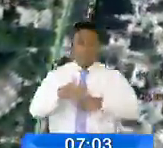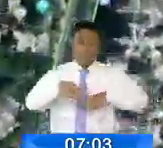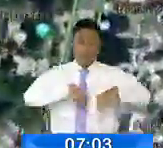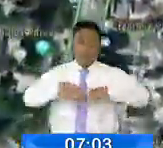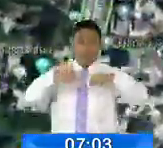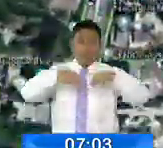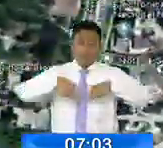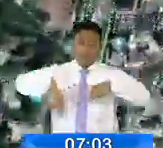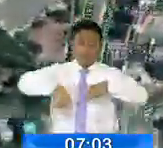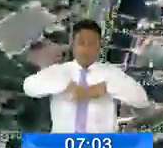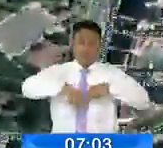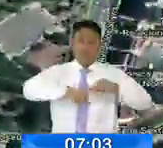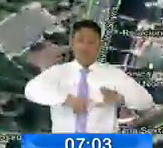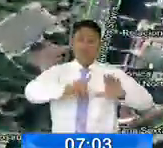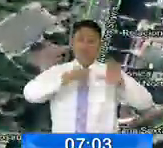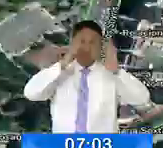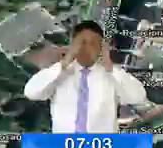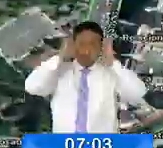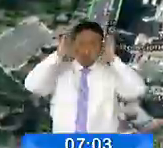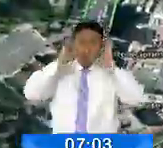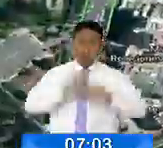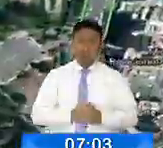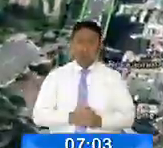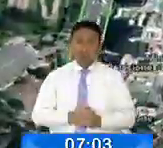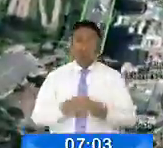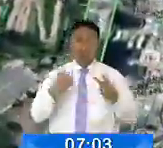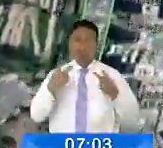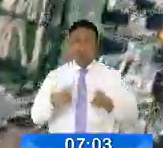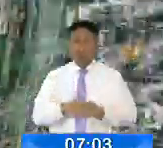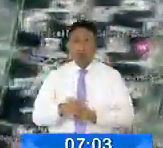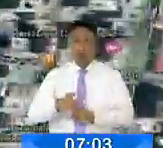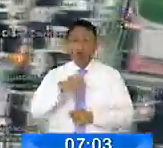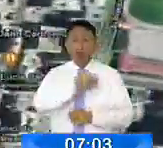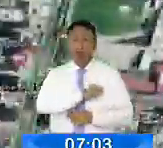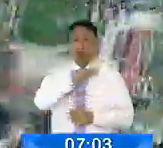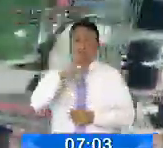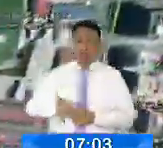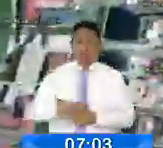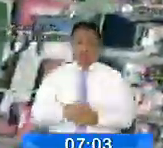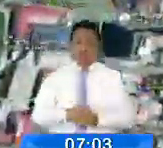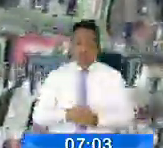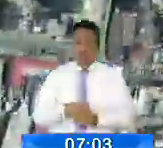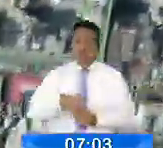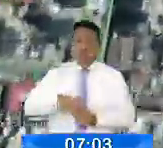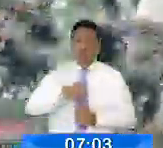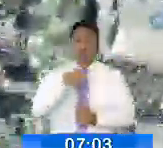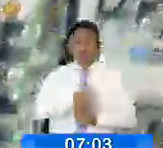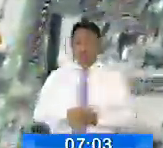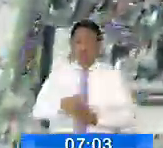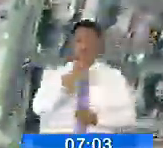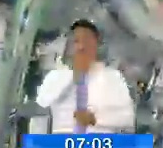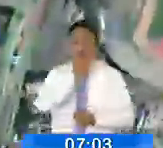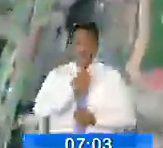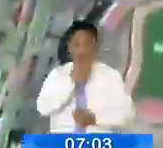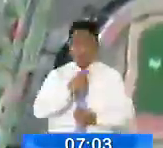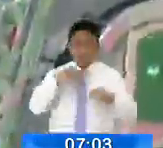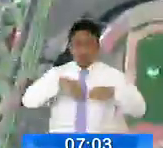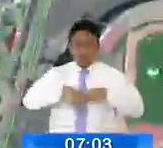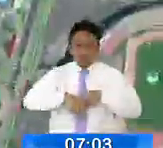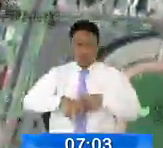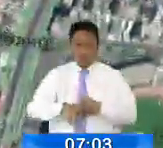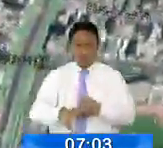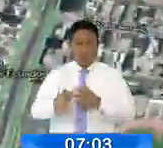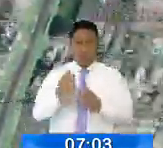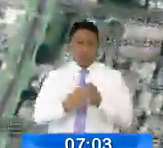de diciembre, básicamente. También tiene tráfico la Portugal yendo hacia el Eloy Alfaro, que presenta algunos picos, pero sin mayor